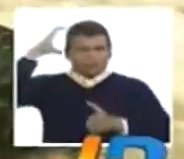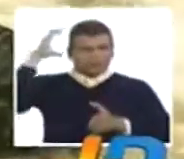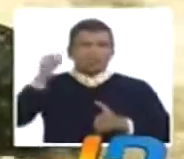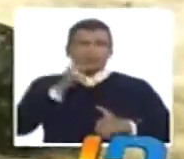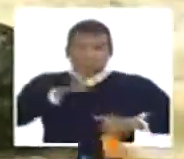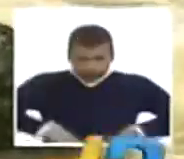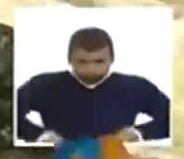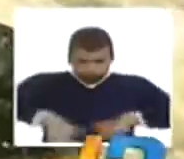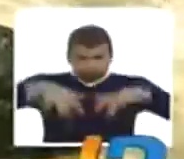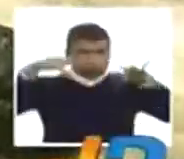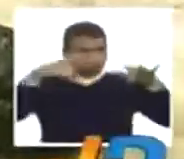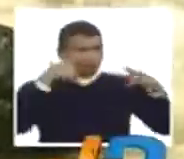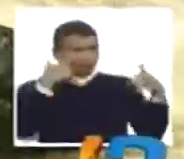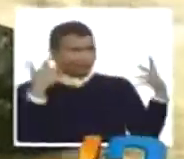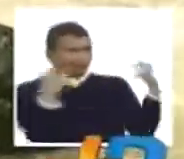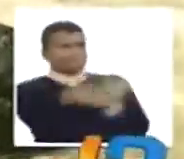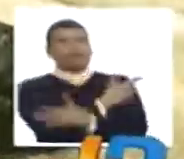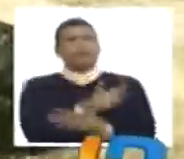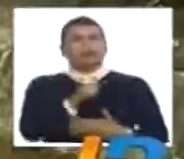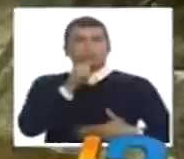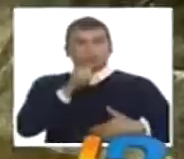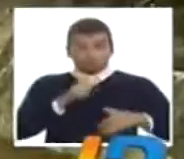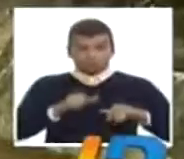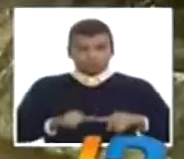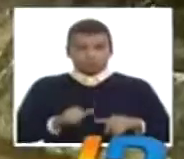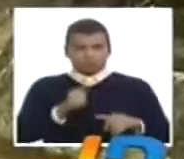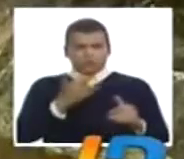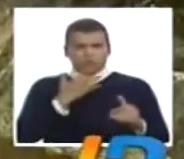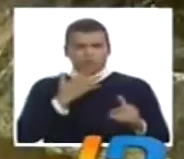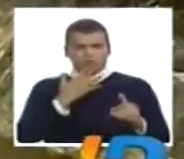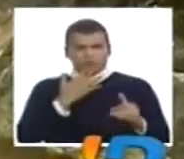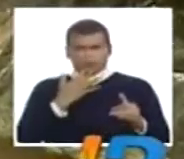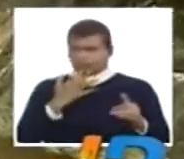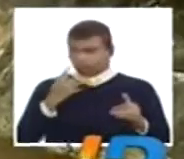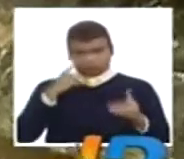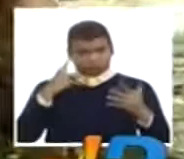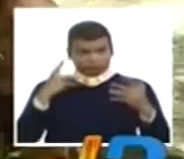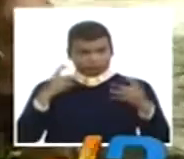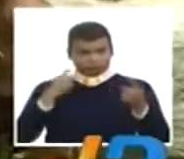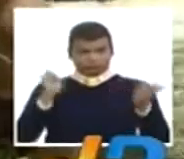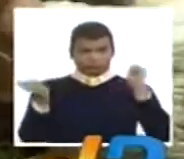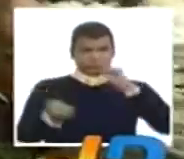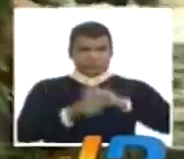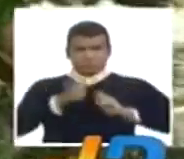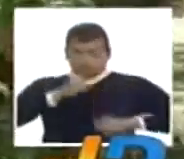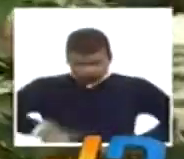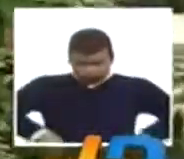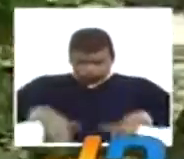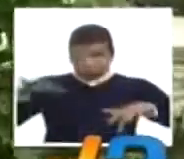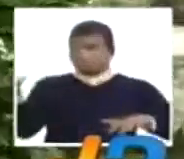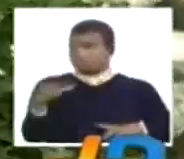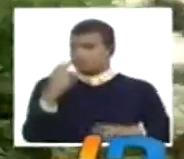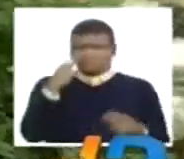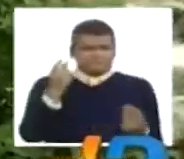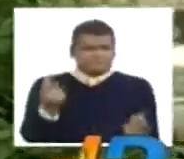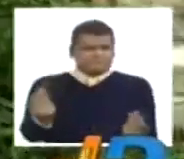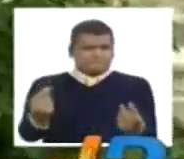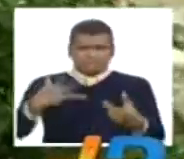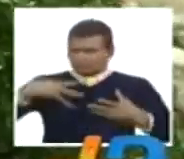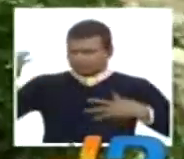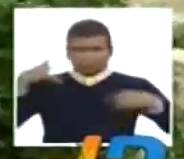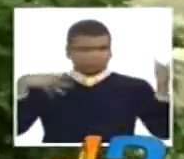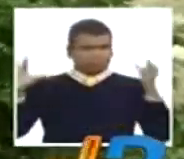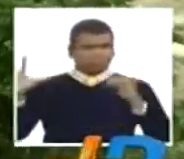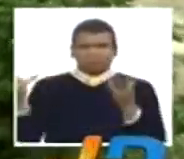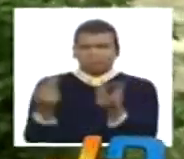creciente los sorprendió. Según testigos, el agua cambió de color y aumentó el caudal del río, por lo que fue necesaria la evacuación de los bañistas por parte de los